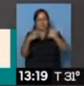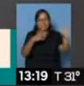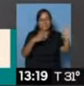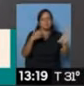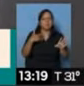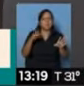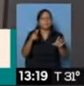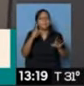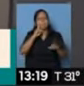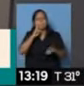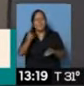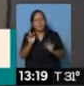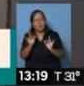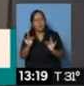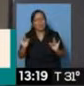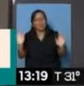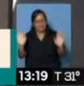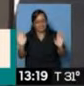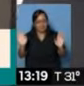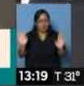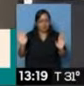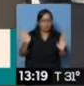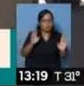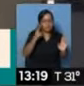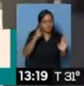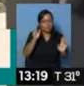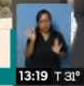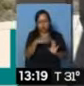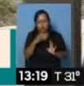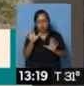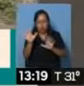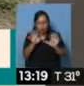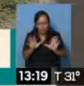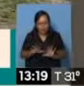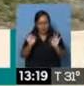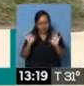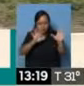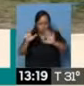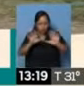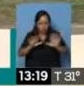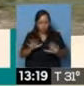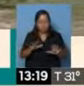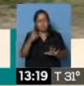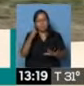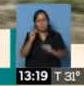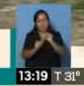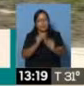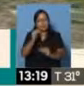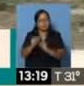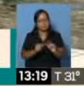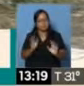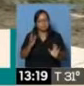no todo un sistema este que hemos armado en virtud del protocolo Pero bueno Esto va a ir en la medida que vamos